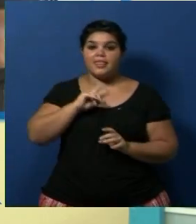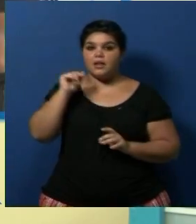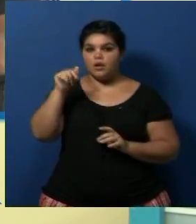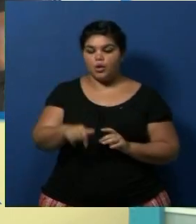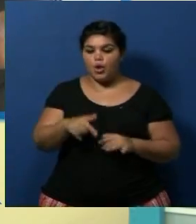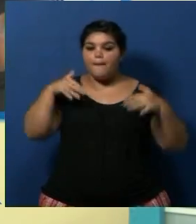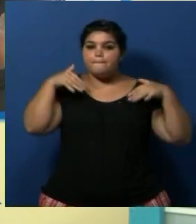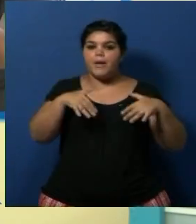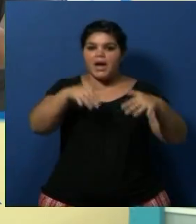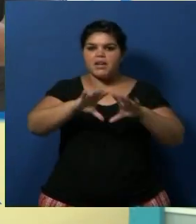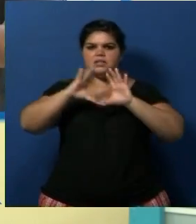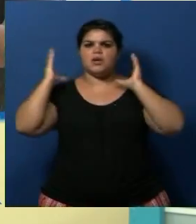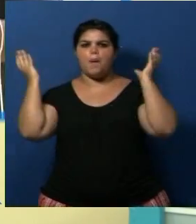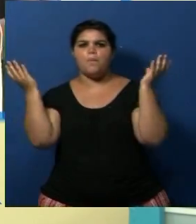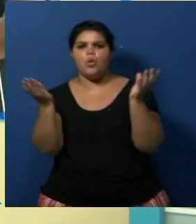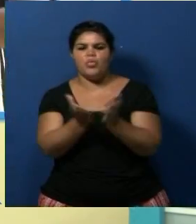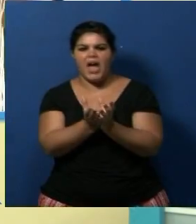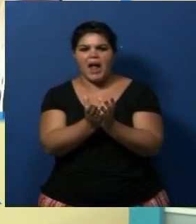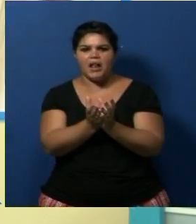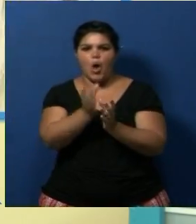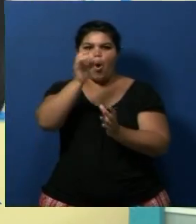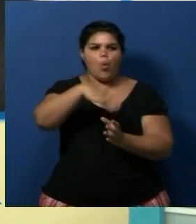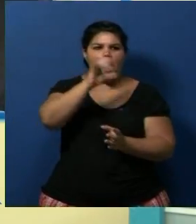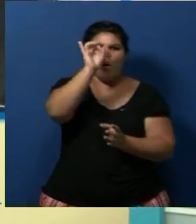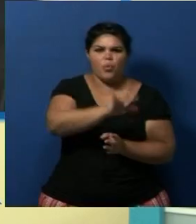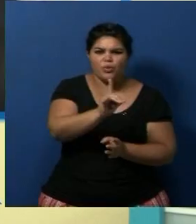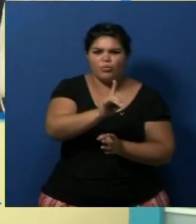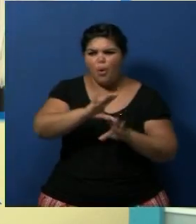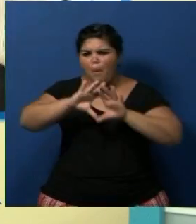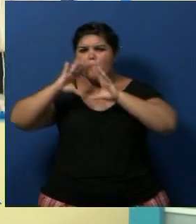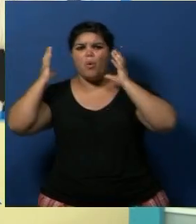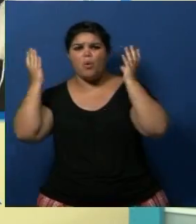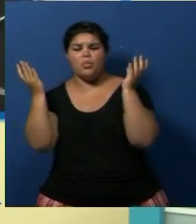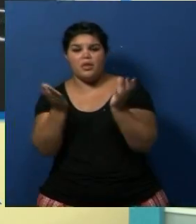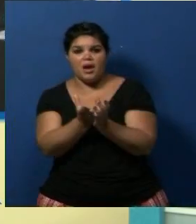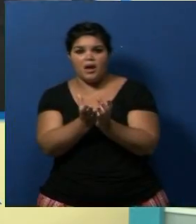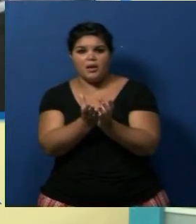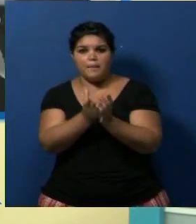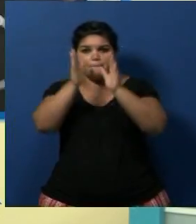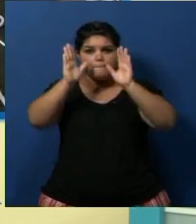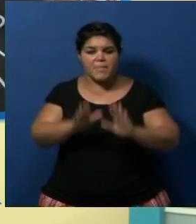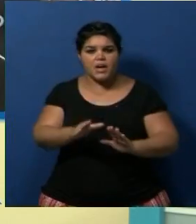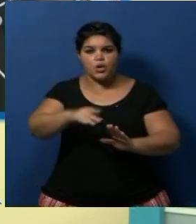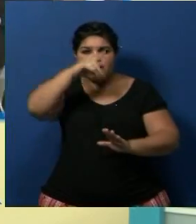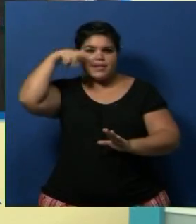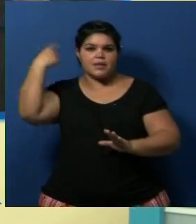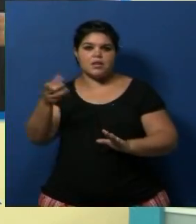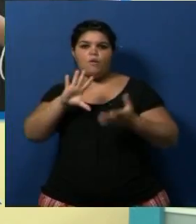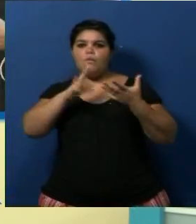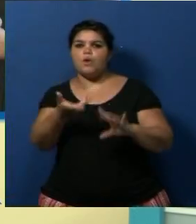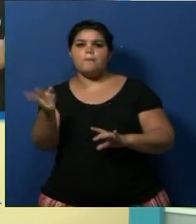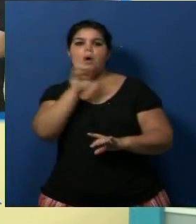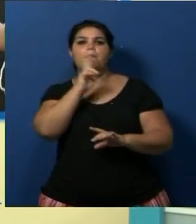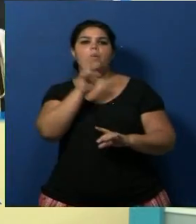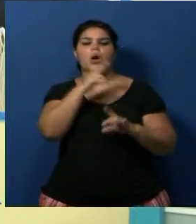estas marchas en todo el mundo, con este llamamiento mundial a un paro internacional de mujeres que tuvo distintas modalidades de acuerdo a